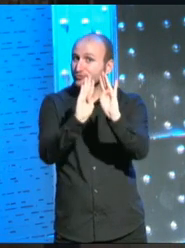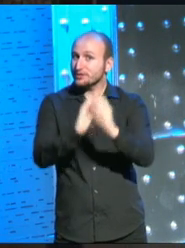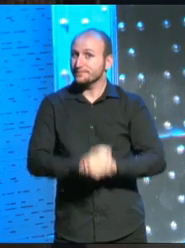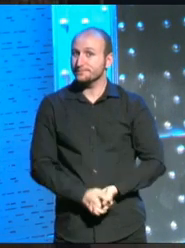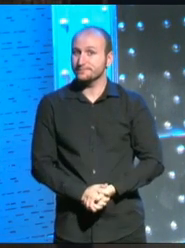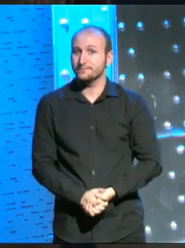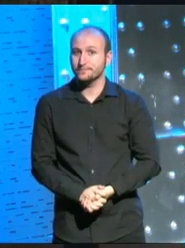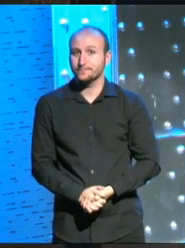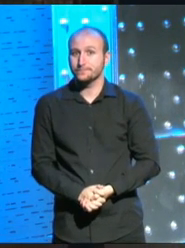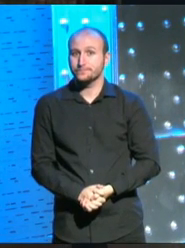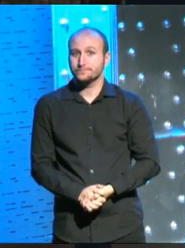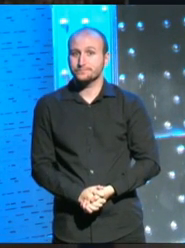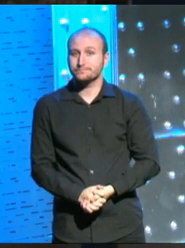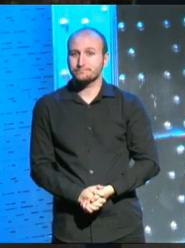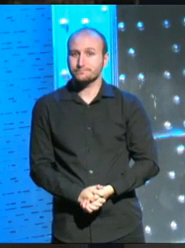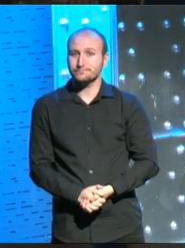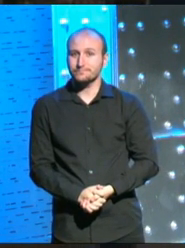Bien,